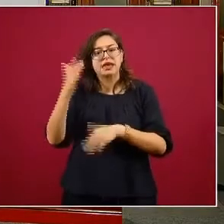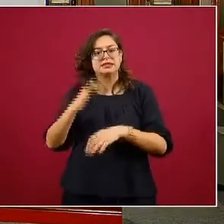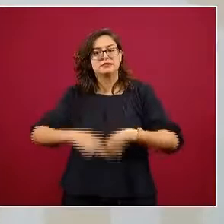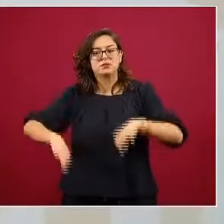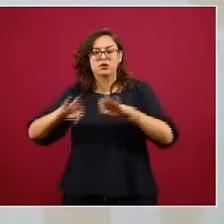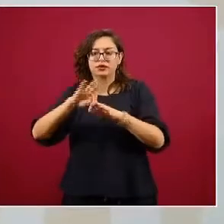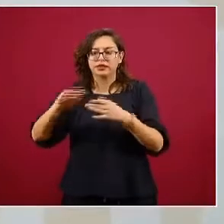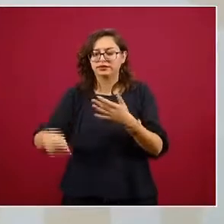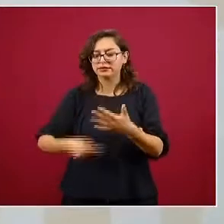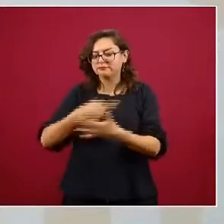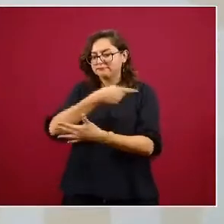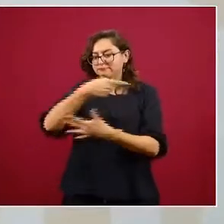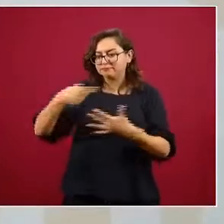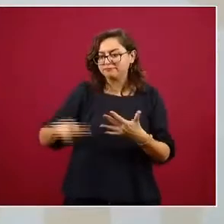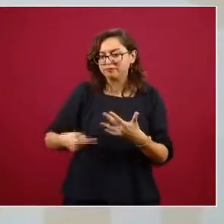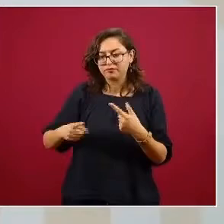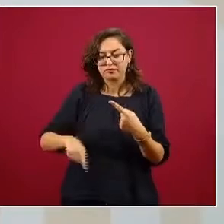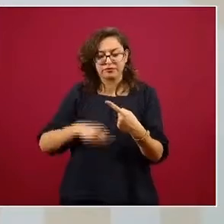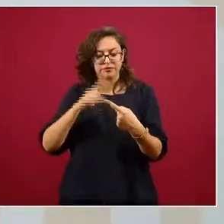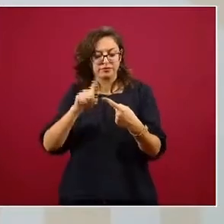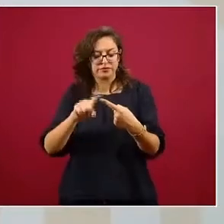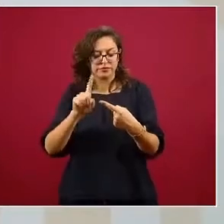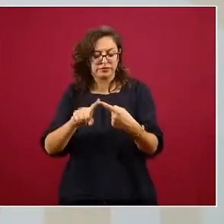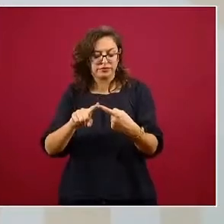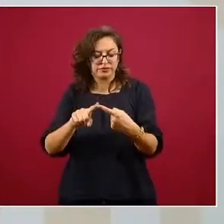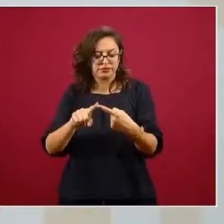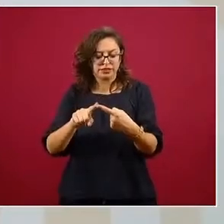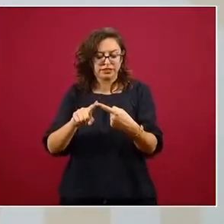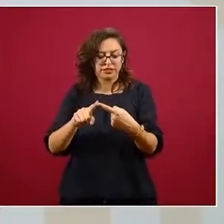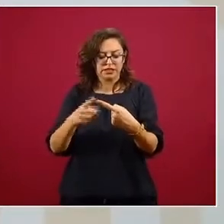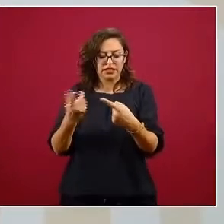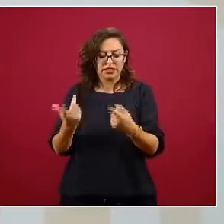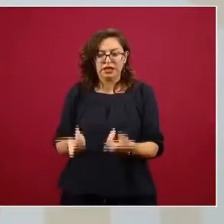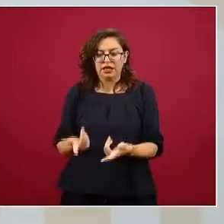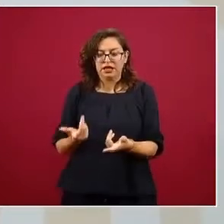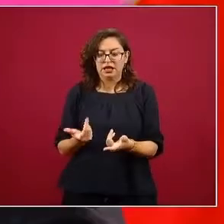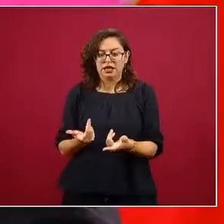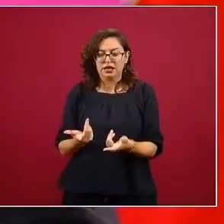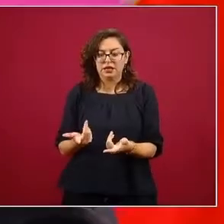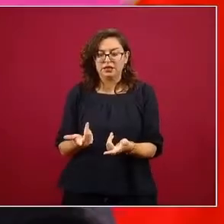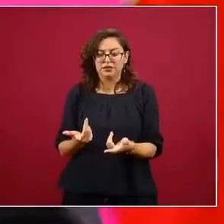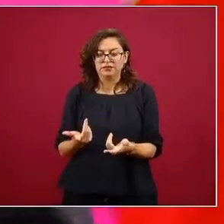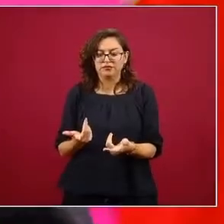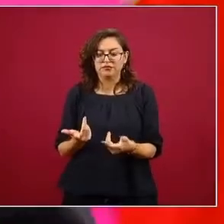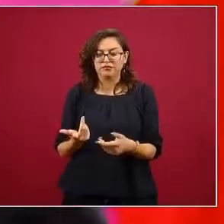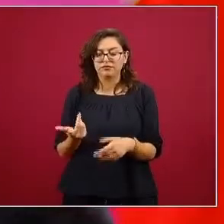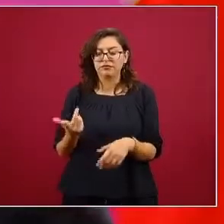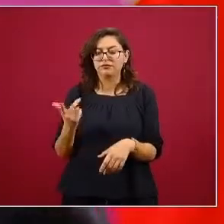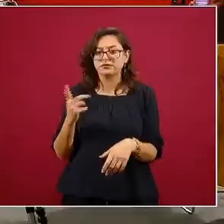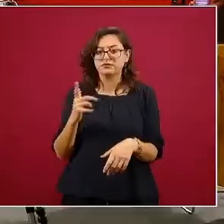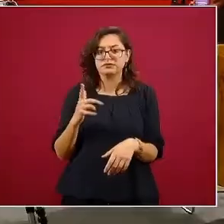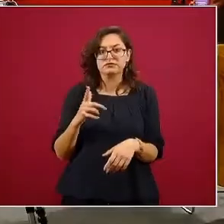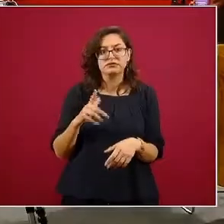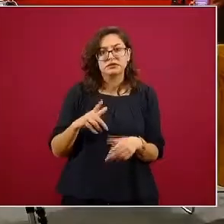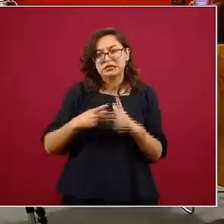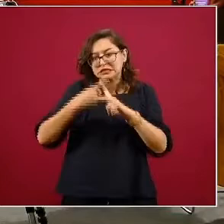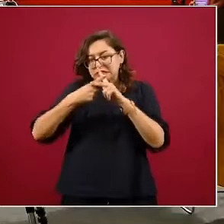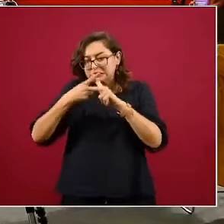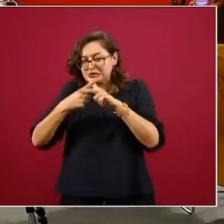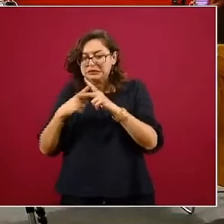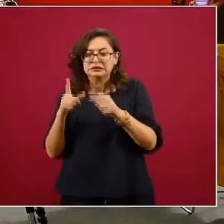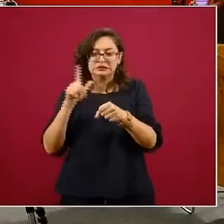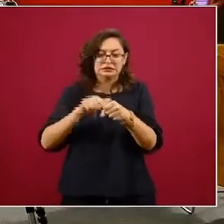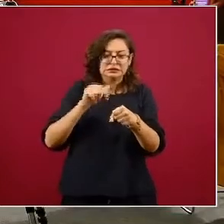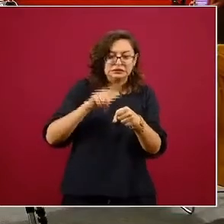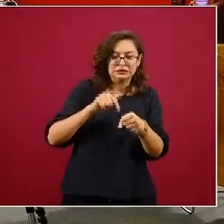fundamentales. La primera es que en el lineamiento del semáforo, más allá de la mecánica matemática de la evaluación